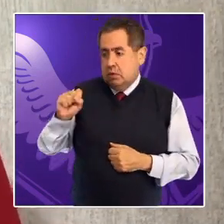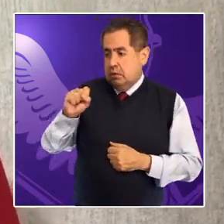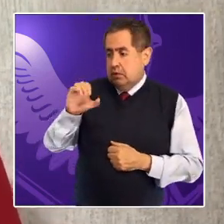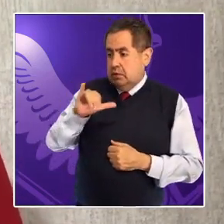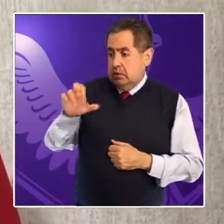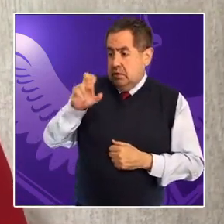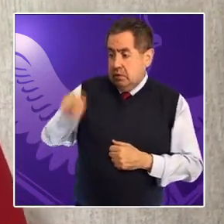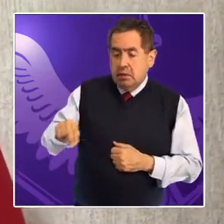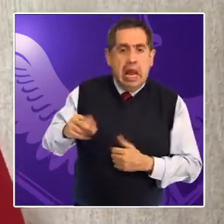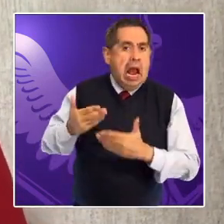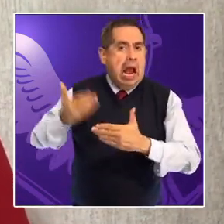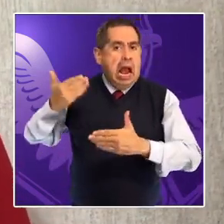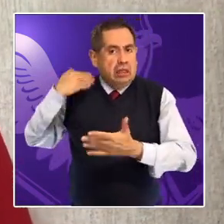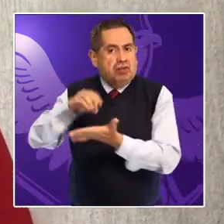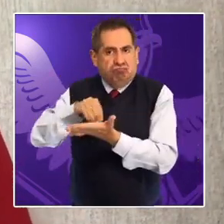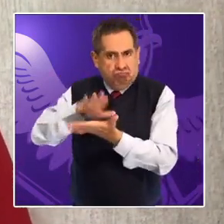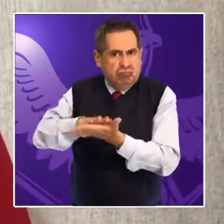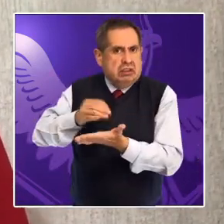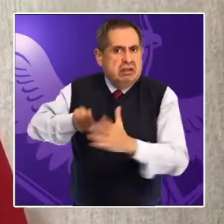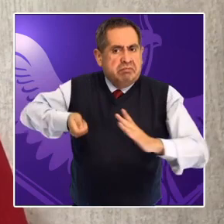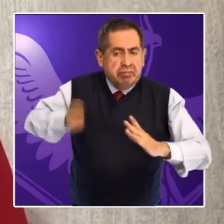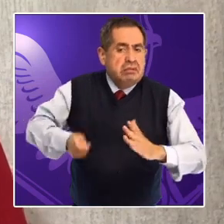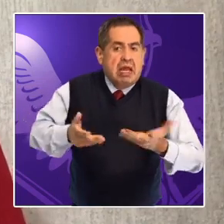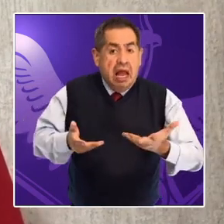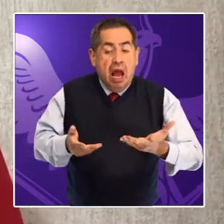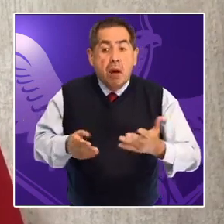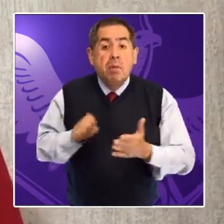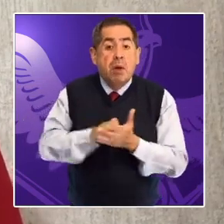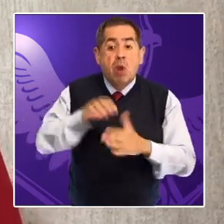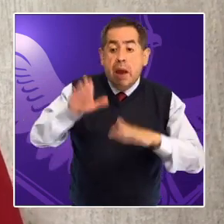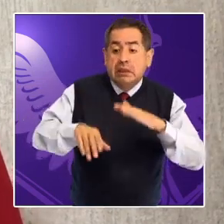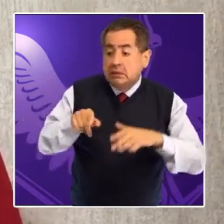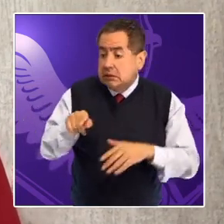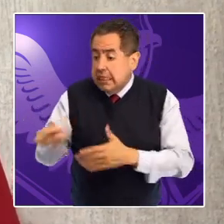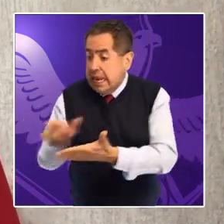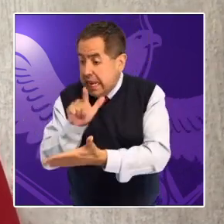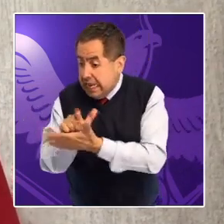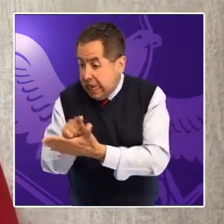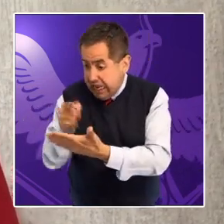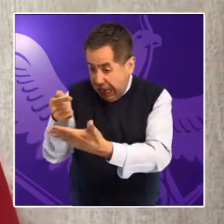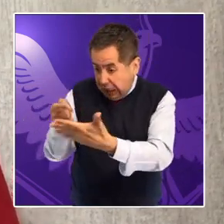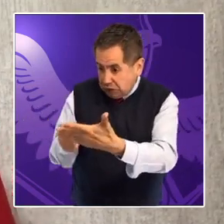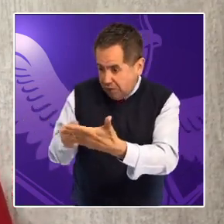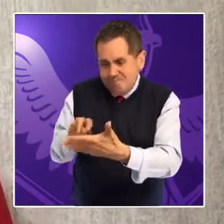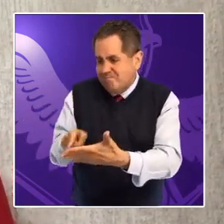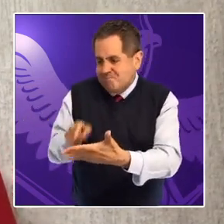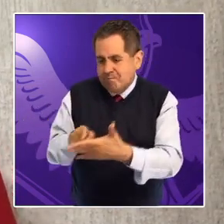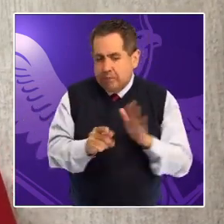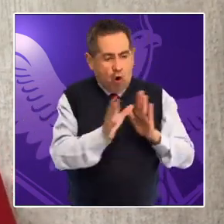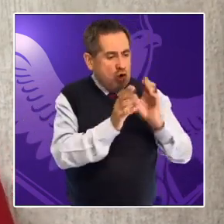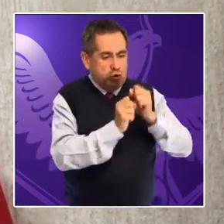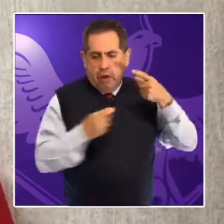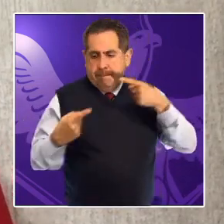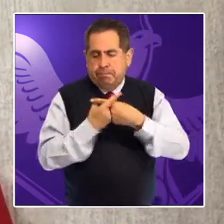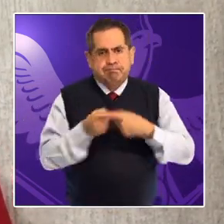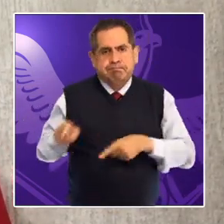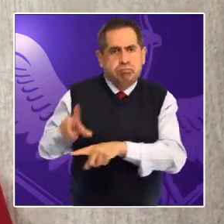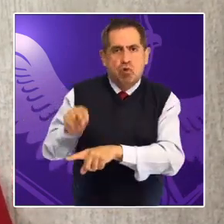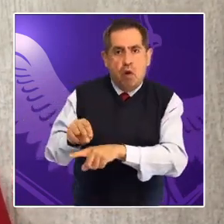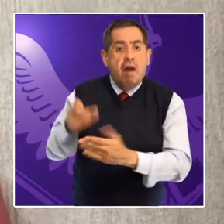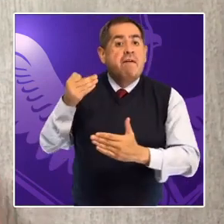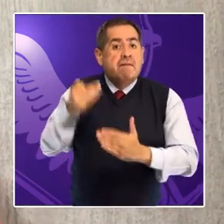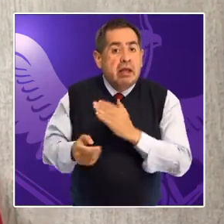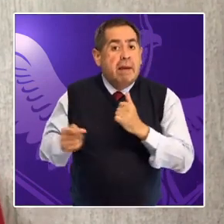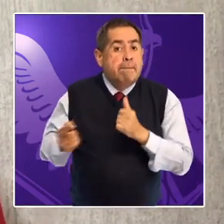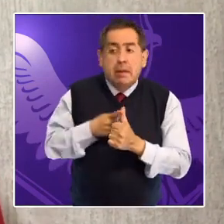importantísimos precedentes al declarar inconstitucionales fragmentos o leyes completas que han faltado a la consulta para las personas con